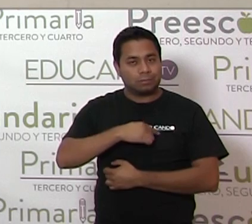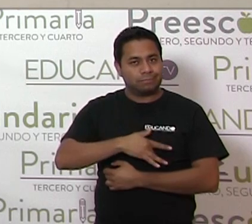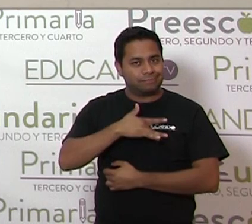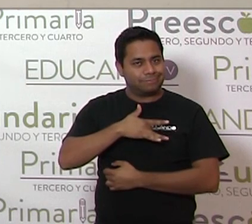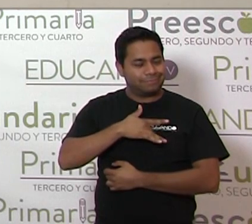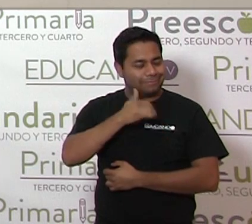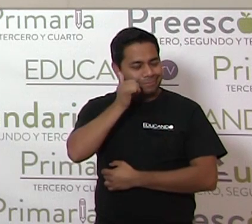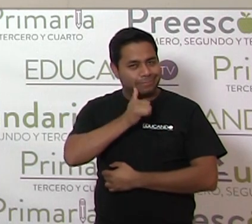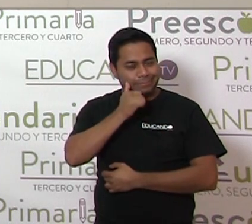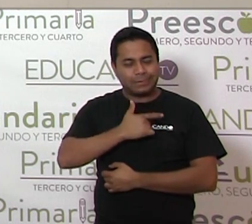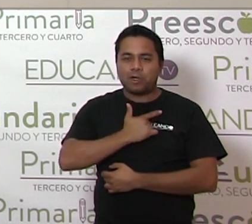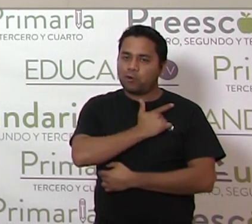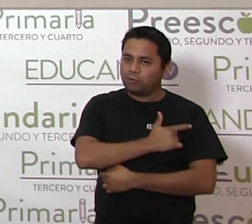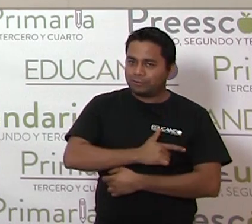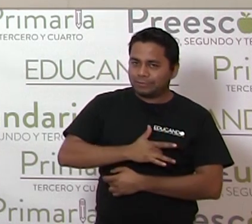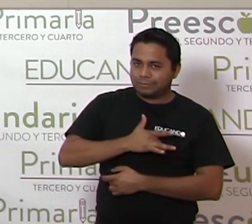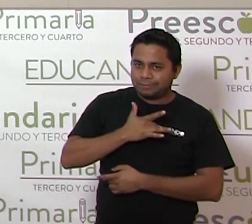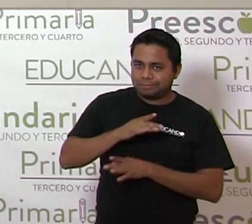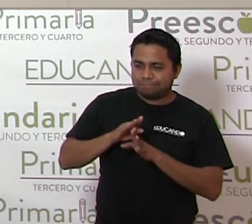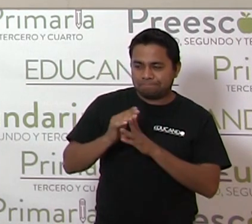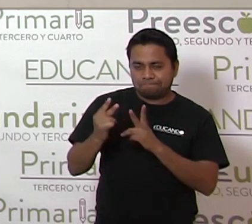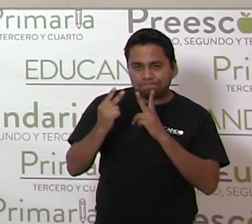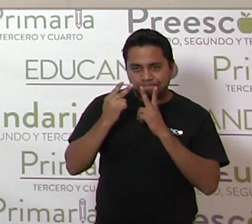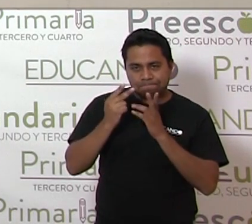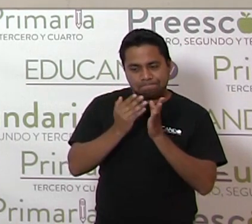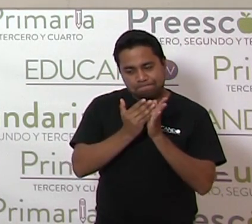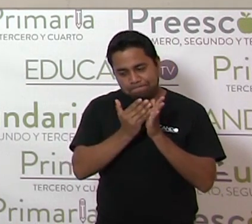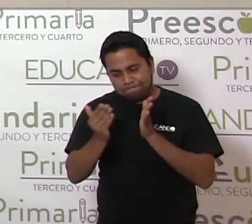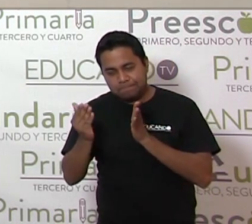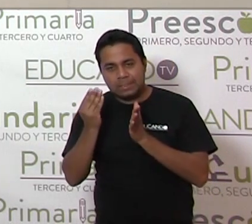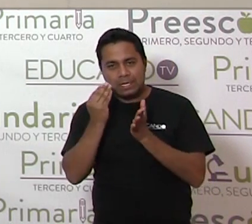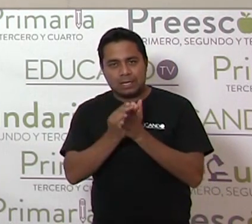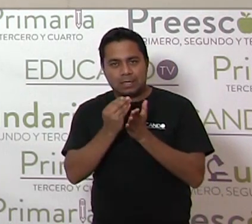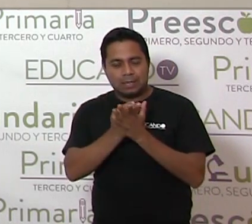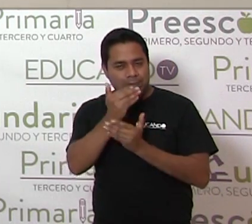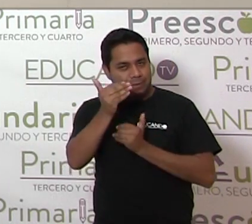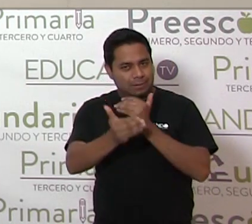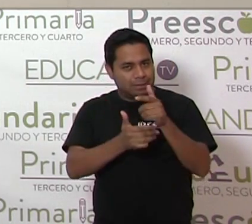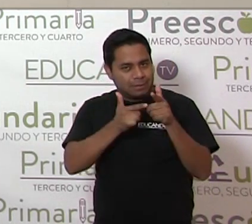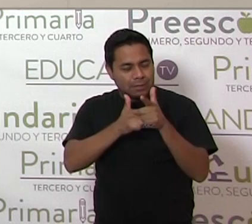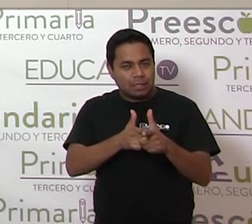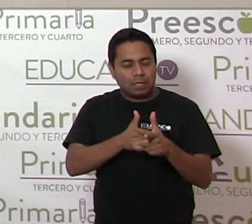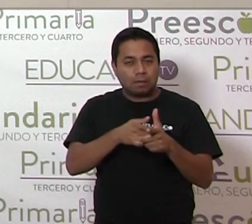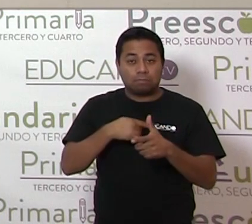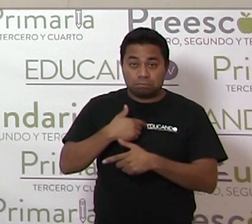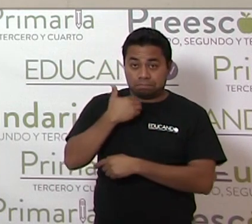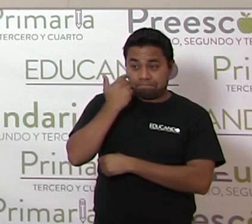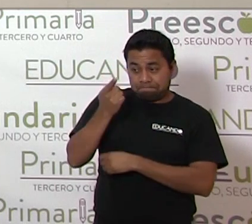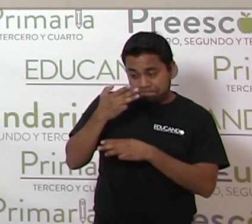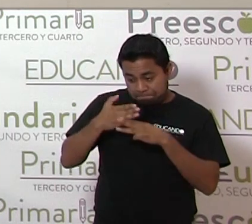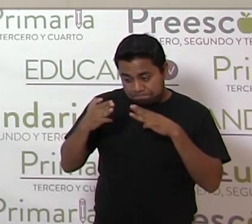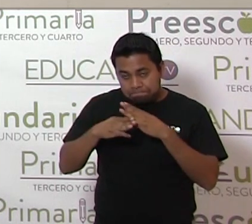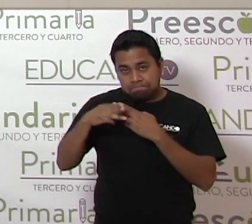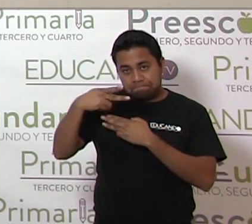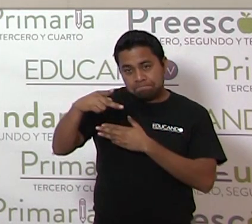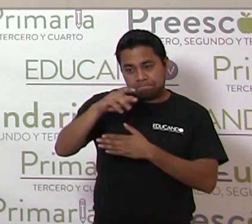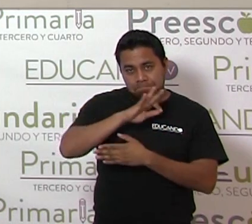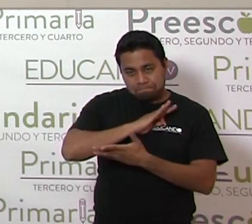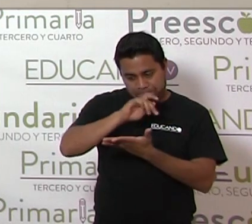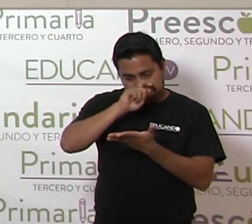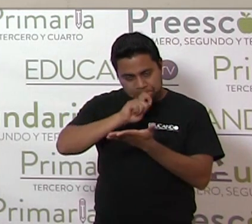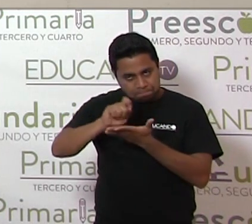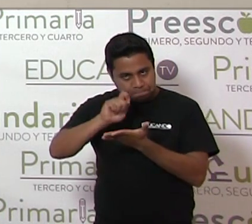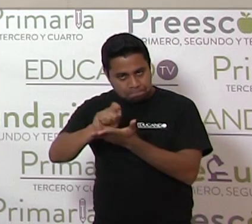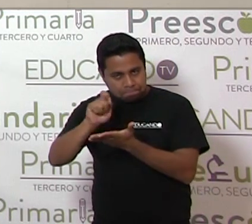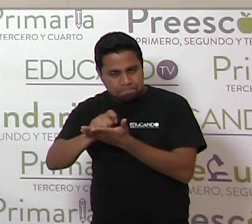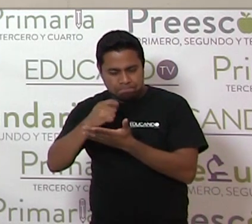Mendoza y como siempre es un gusto enorme el que nos sigas acompañando a lo largo de todas estas sesiones. Te invito para que con tus materiales